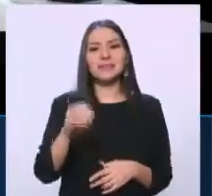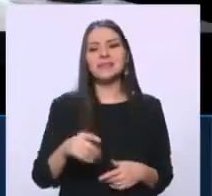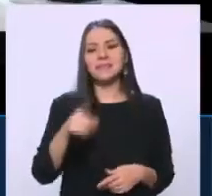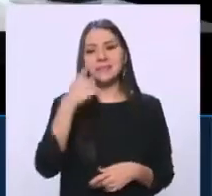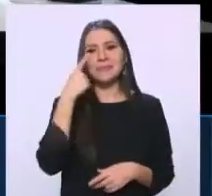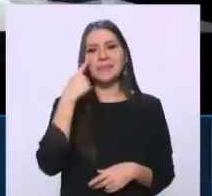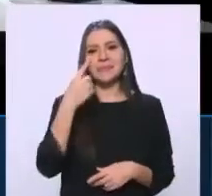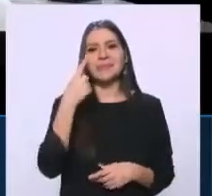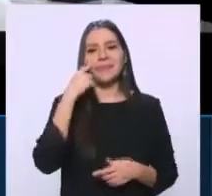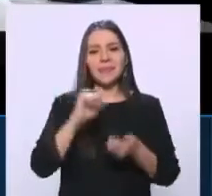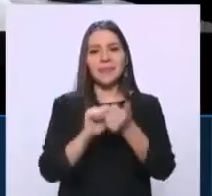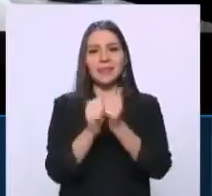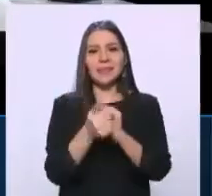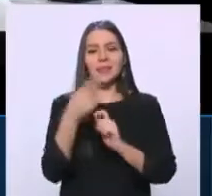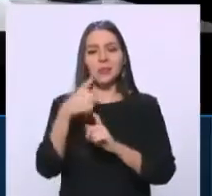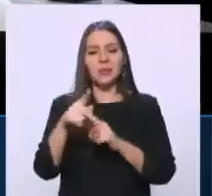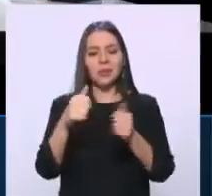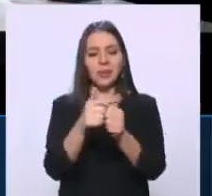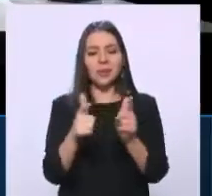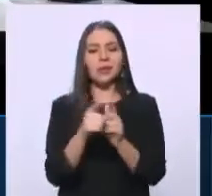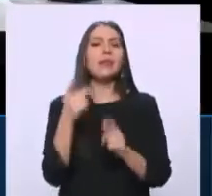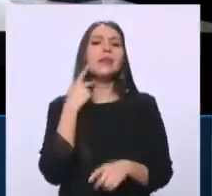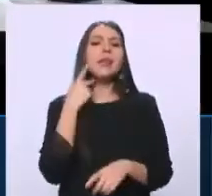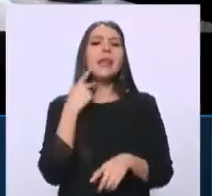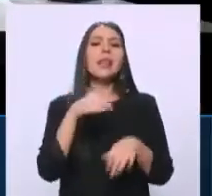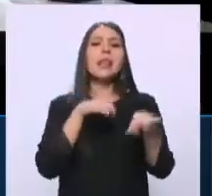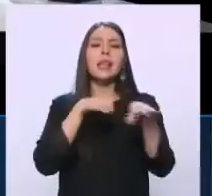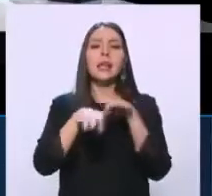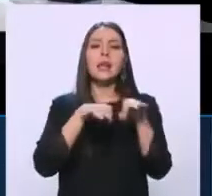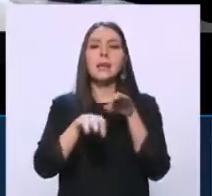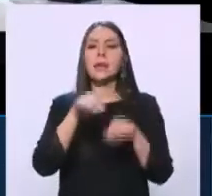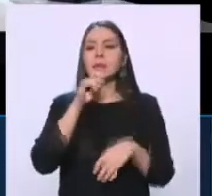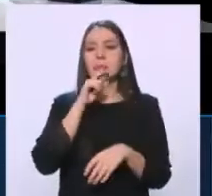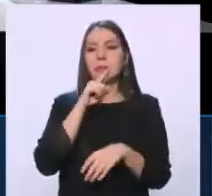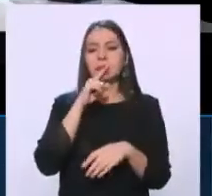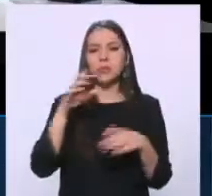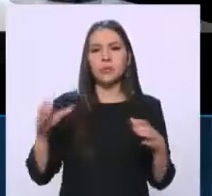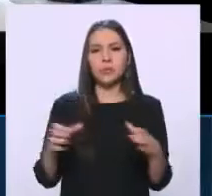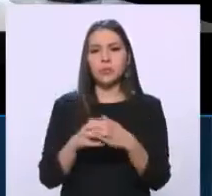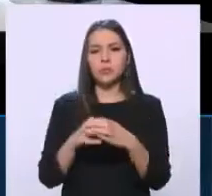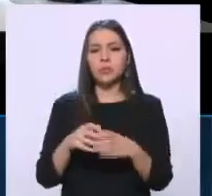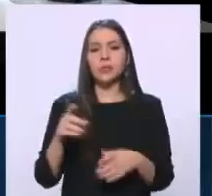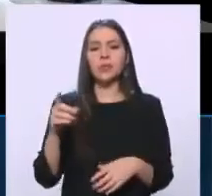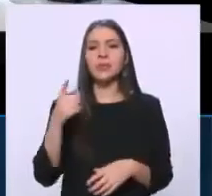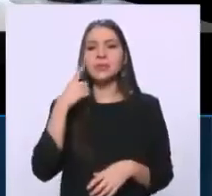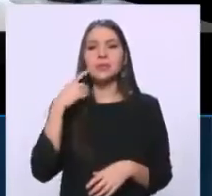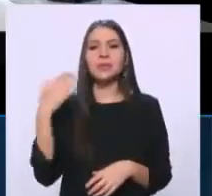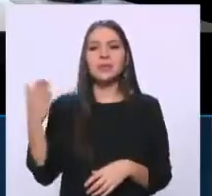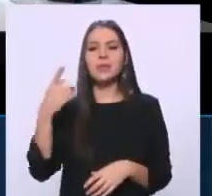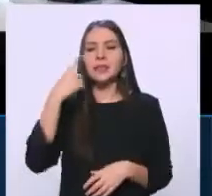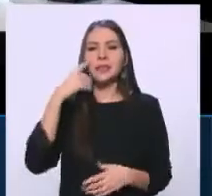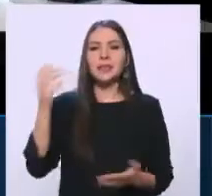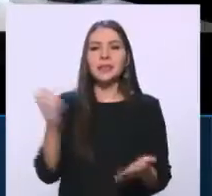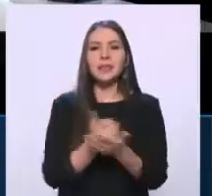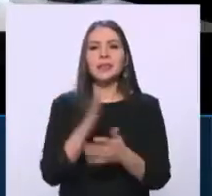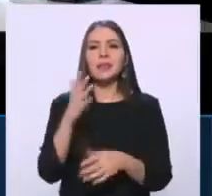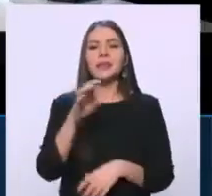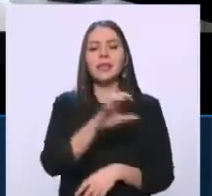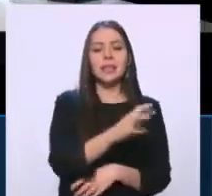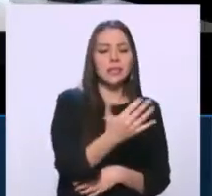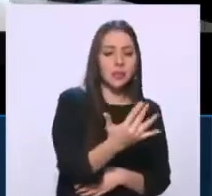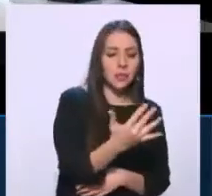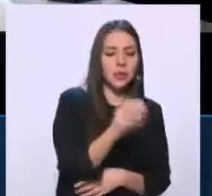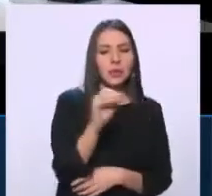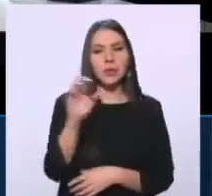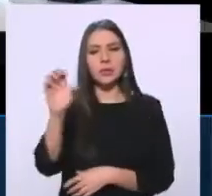ministro, llevó al Partido Laborista Conservador, partido de derecha, a ganar por primera vez en décadas, 50, 60